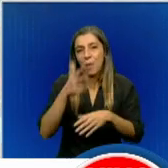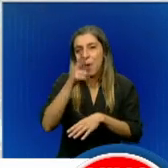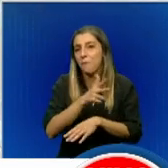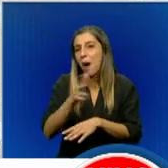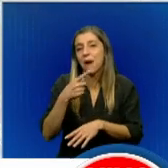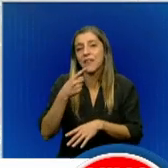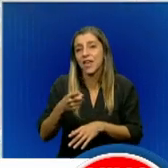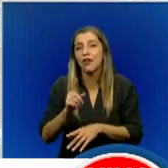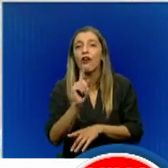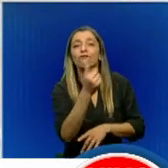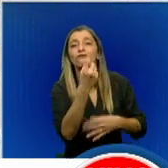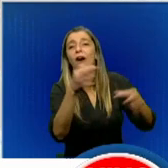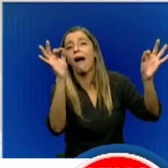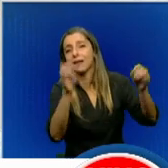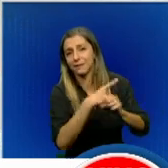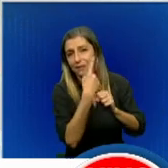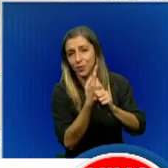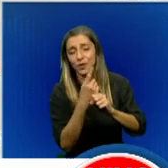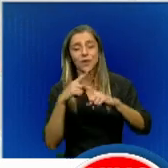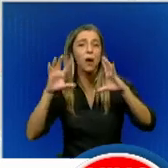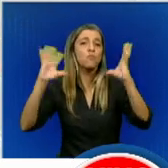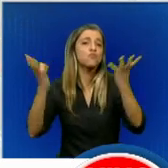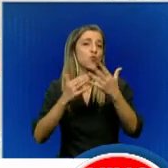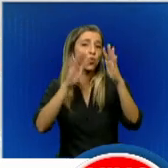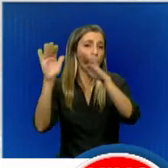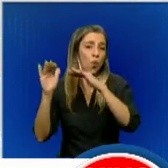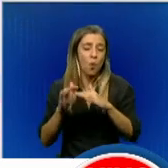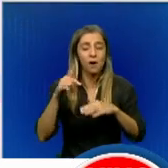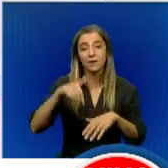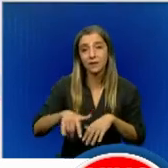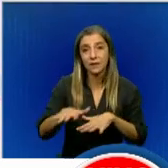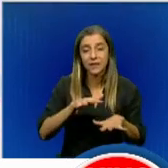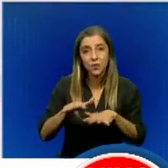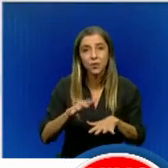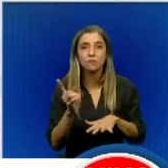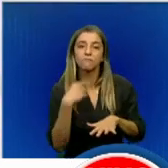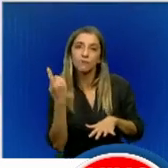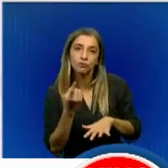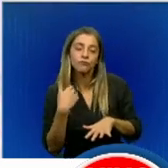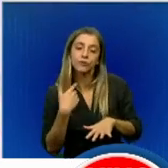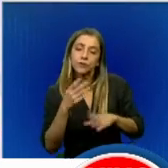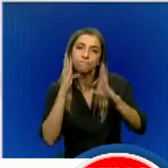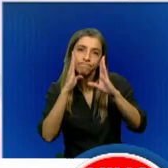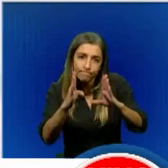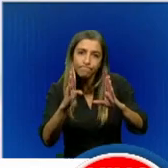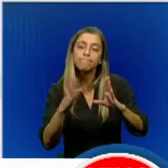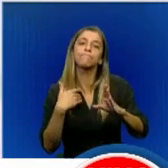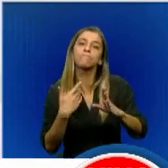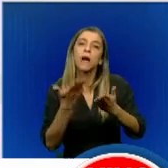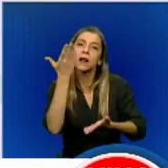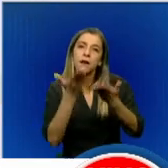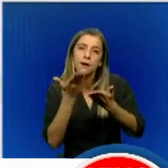este momento poner de relieve y materializar estos principios de justicia y esfuerzo compartido